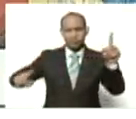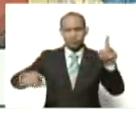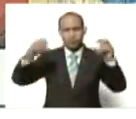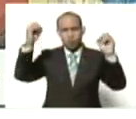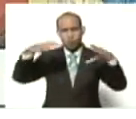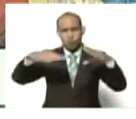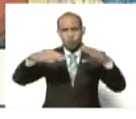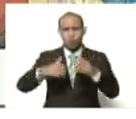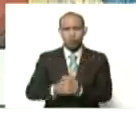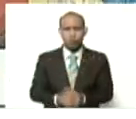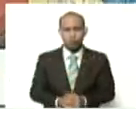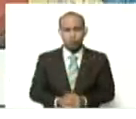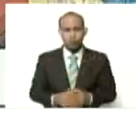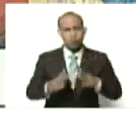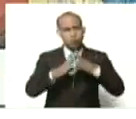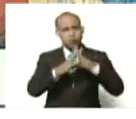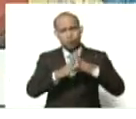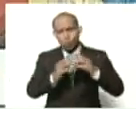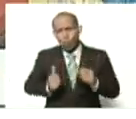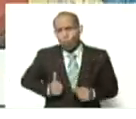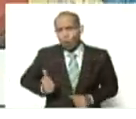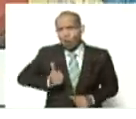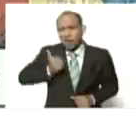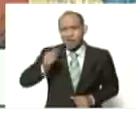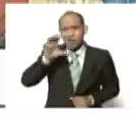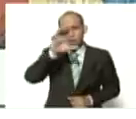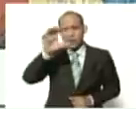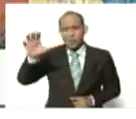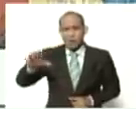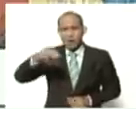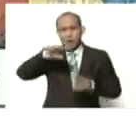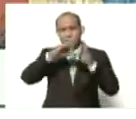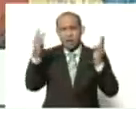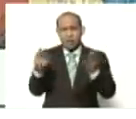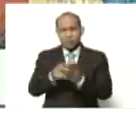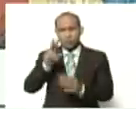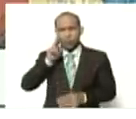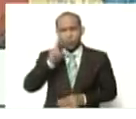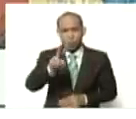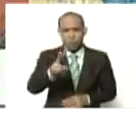conocido cualquier país del mundo en su sistema eléctrico.